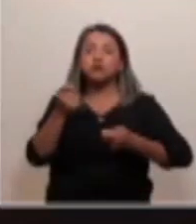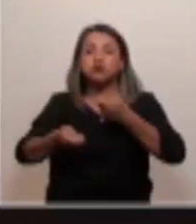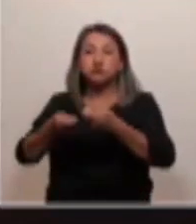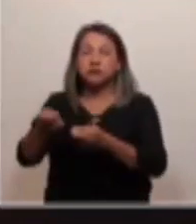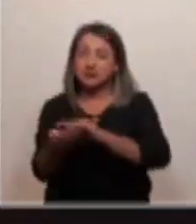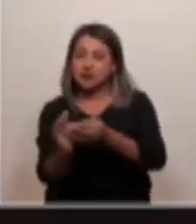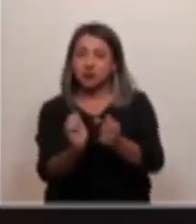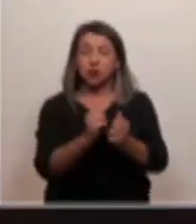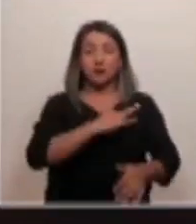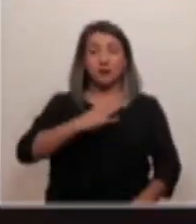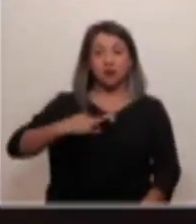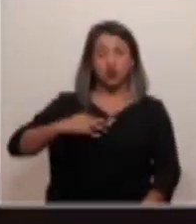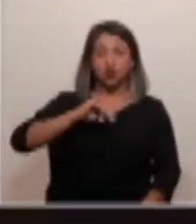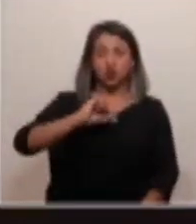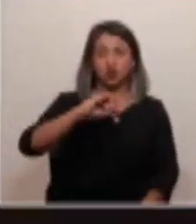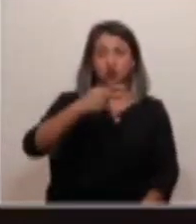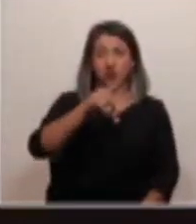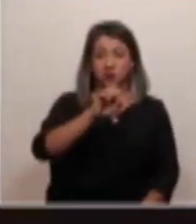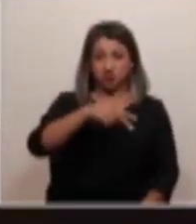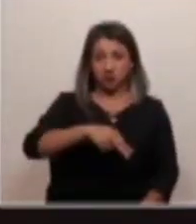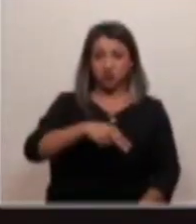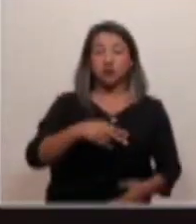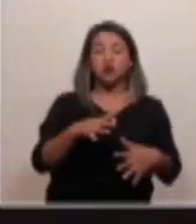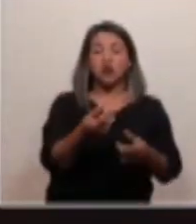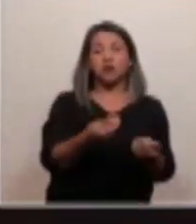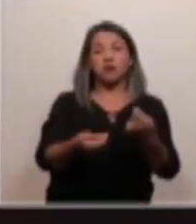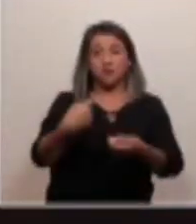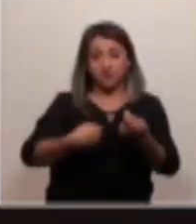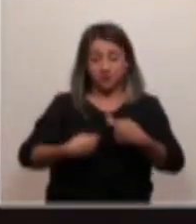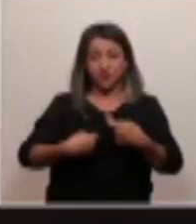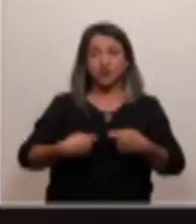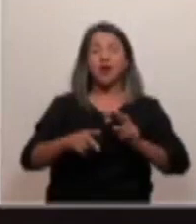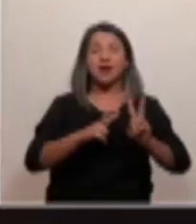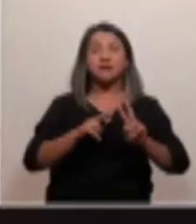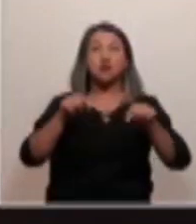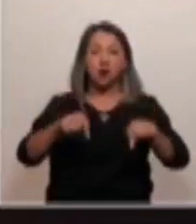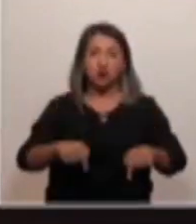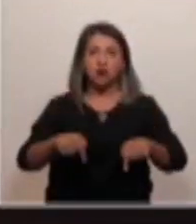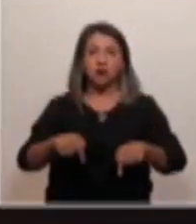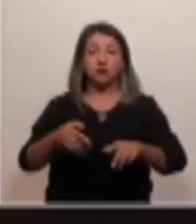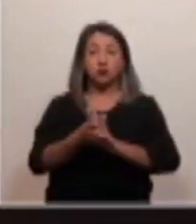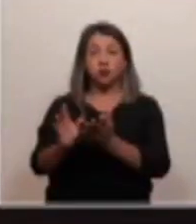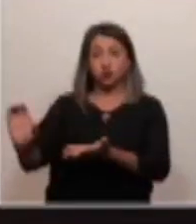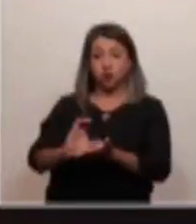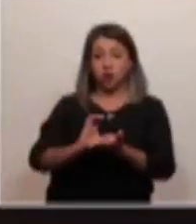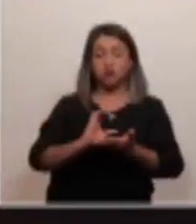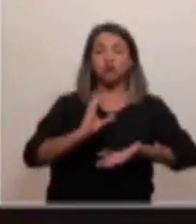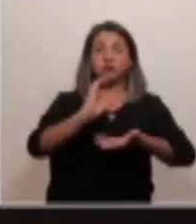con el ministro Jackson y sus autodonaciones, es que haremos esta entrega de manera